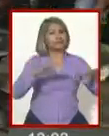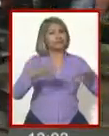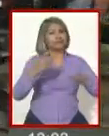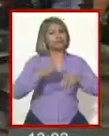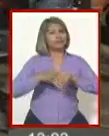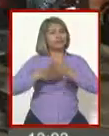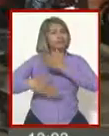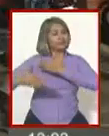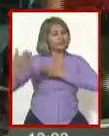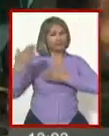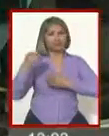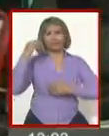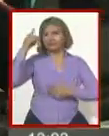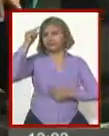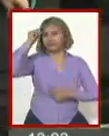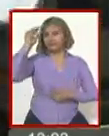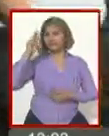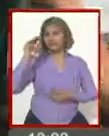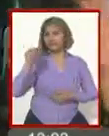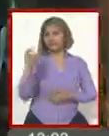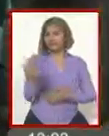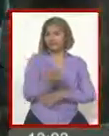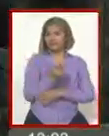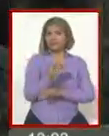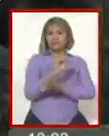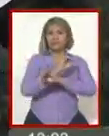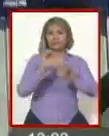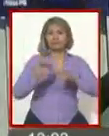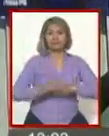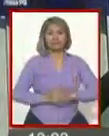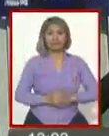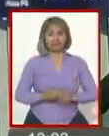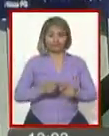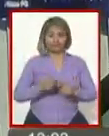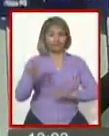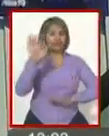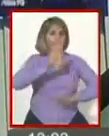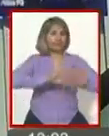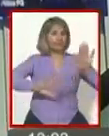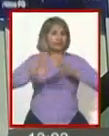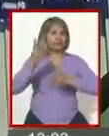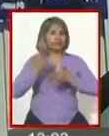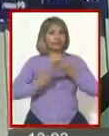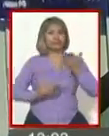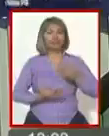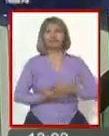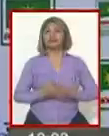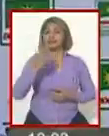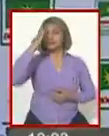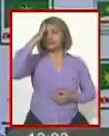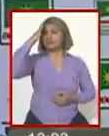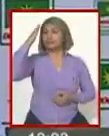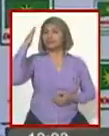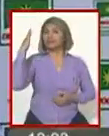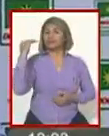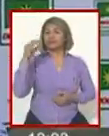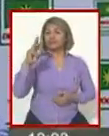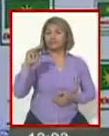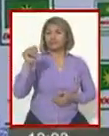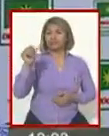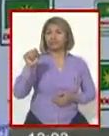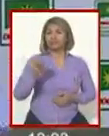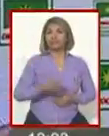en otras ocasiones, y hasta ahora el gobierno además no ha ganado un solo arbitraje. Por eso nos preocupa esta situación, porque creemos que el